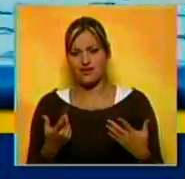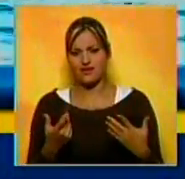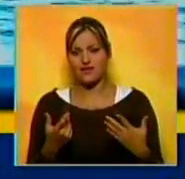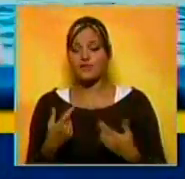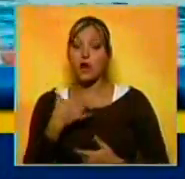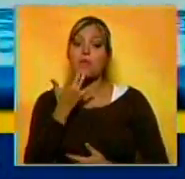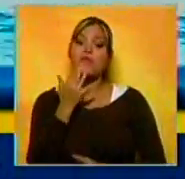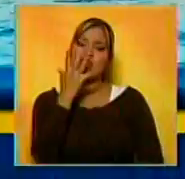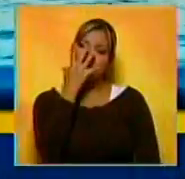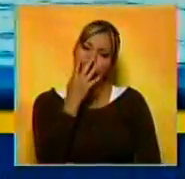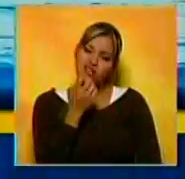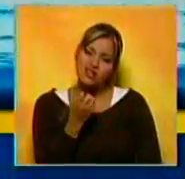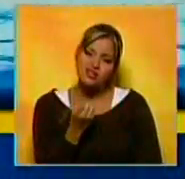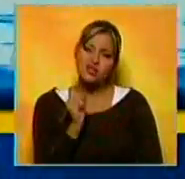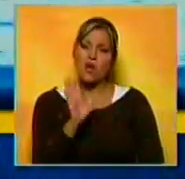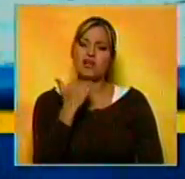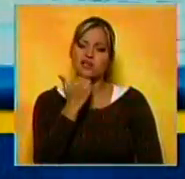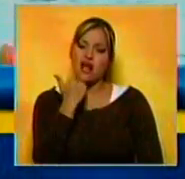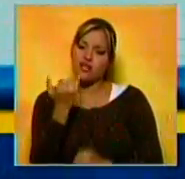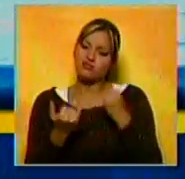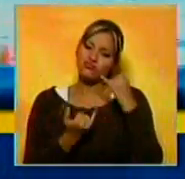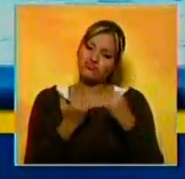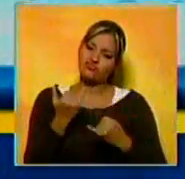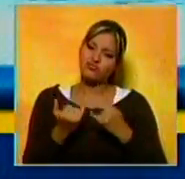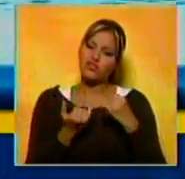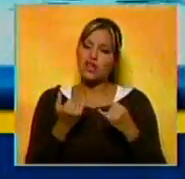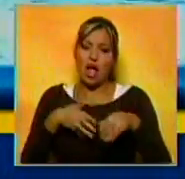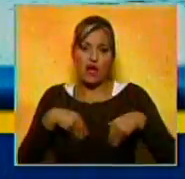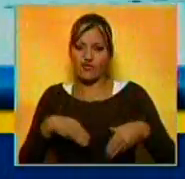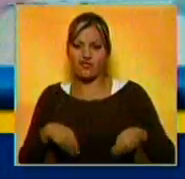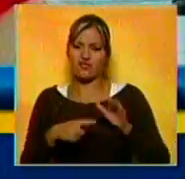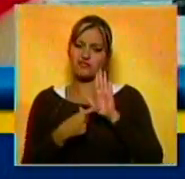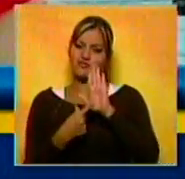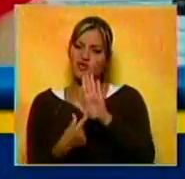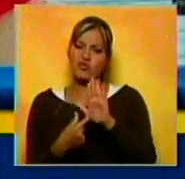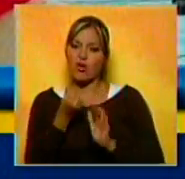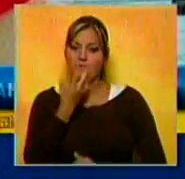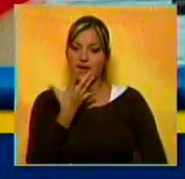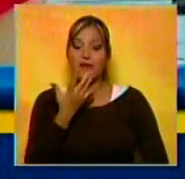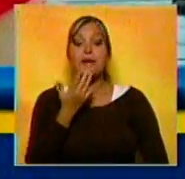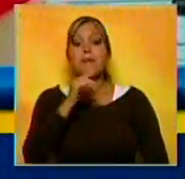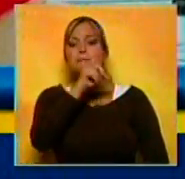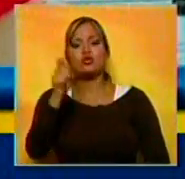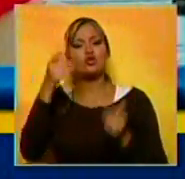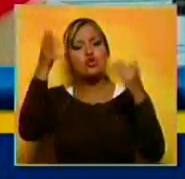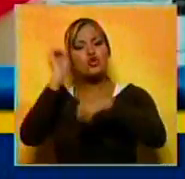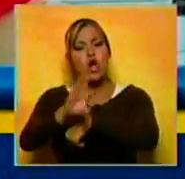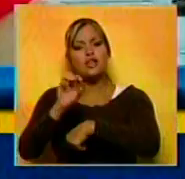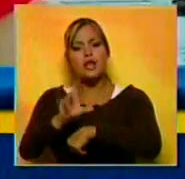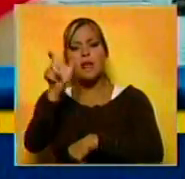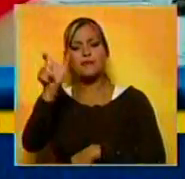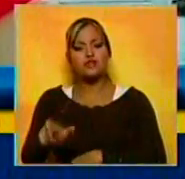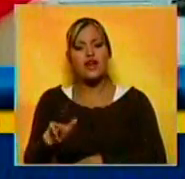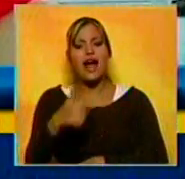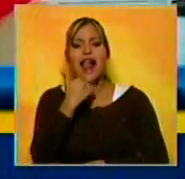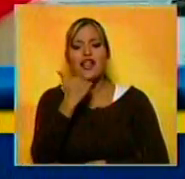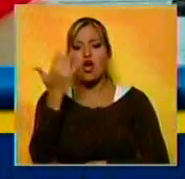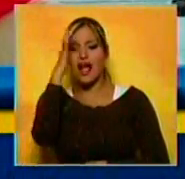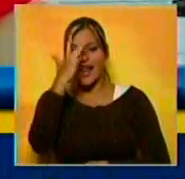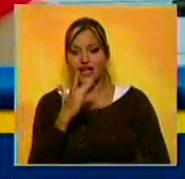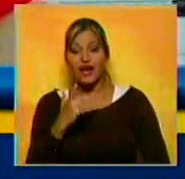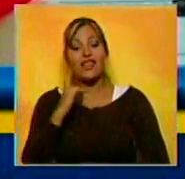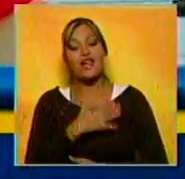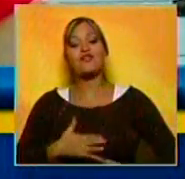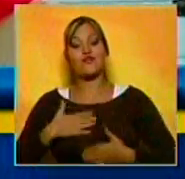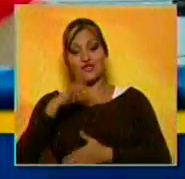estás triste o te está pasando algo, a lo mejor no, los canales no son los adecuados. Recomendaciones para esos romances de carnaval. Disfrute mucho